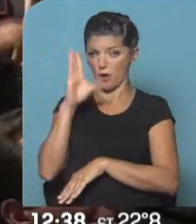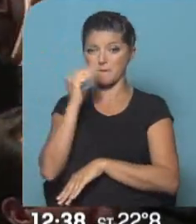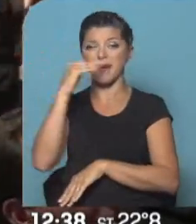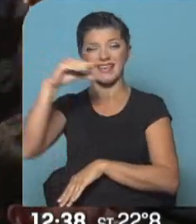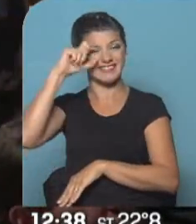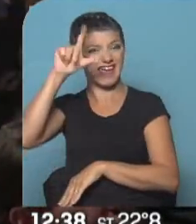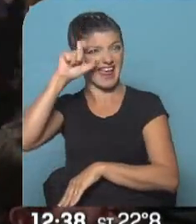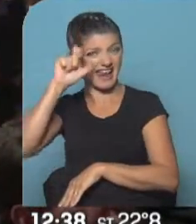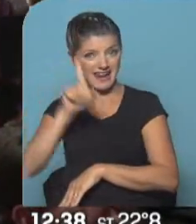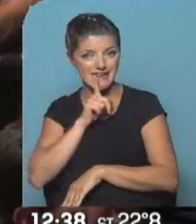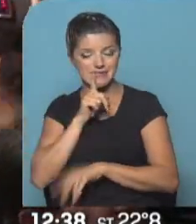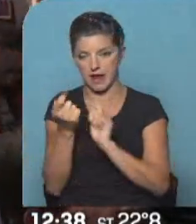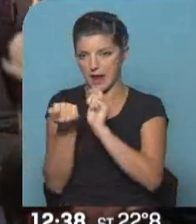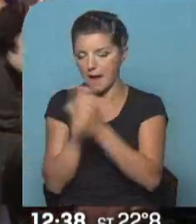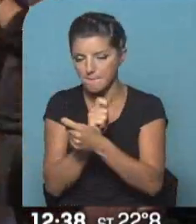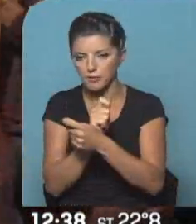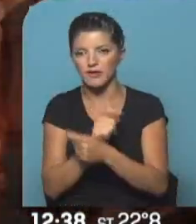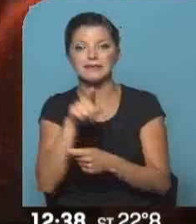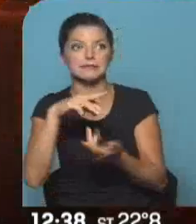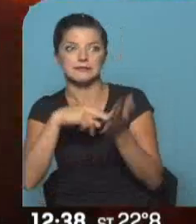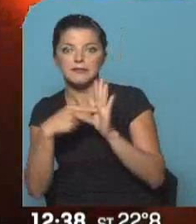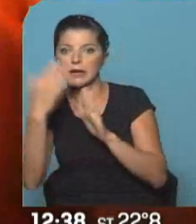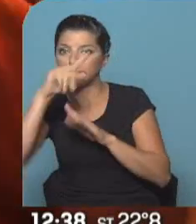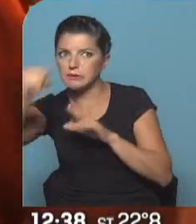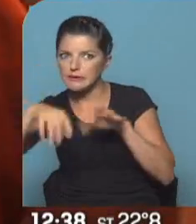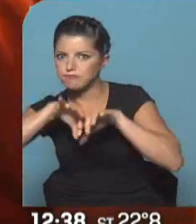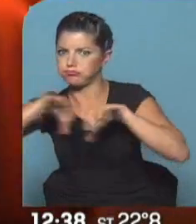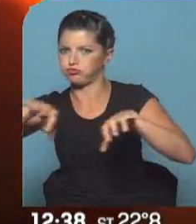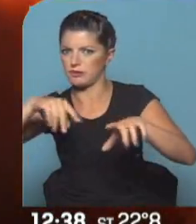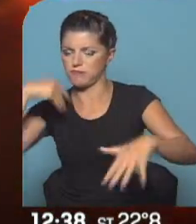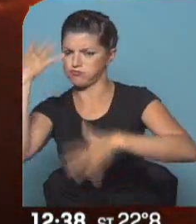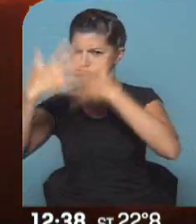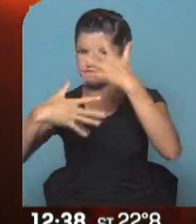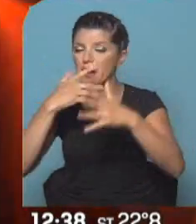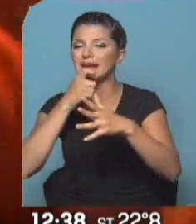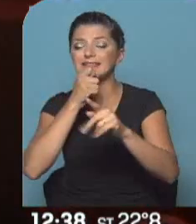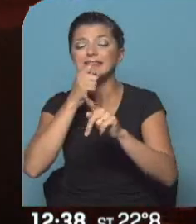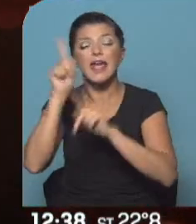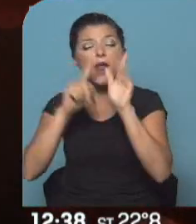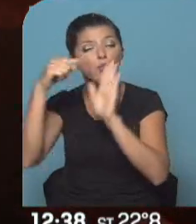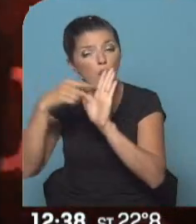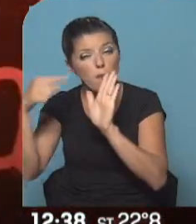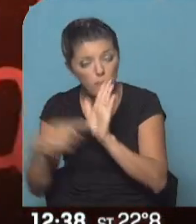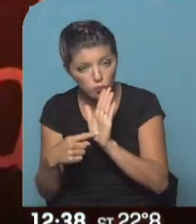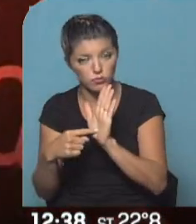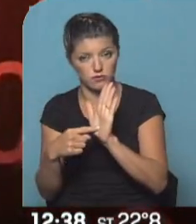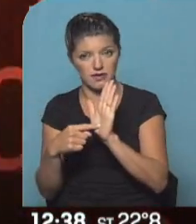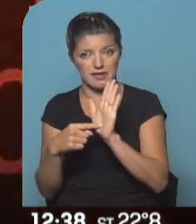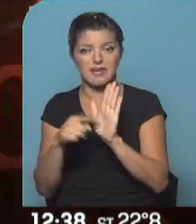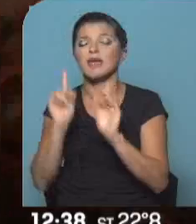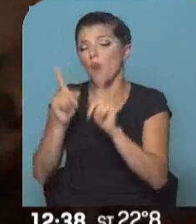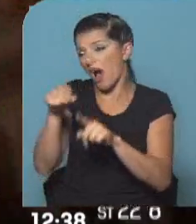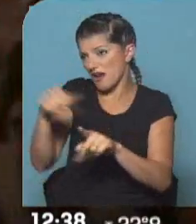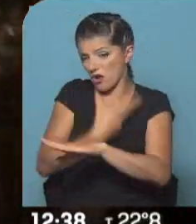que anticipa un posible panorama de polarización y conflictividad social si se retrocede en una agenda que, más allá del actual